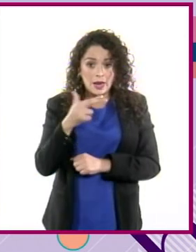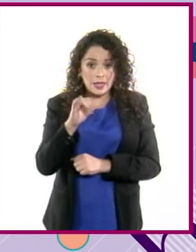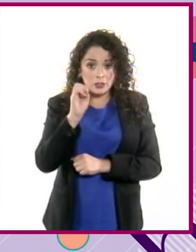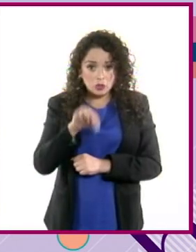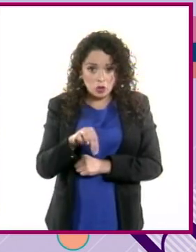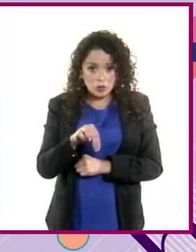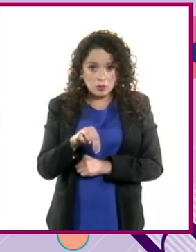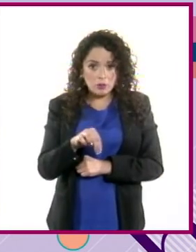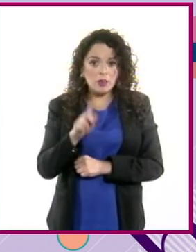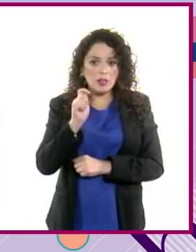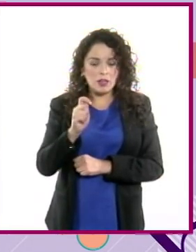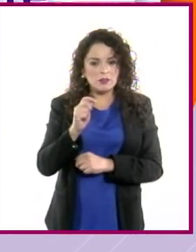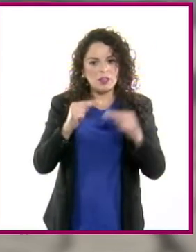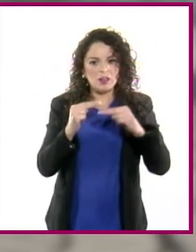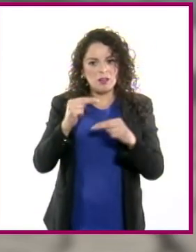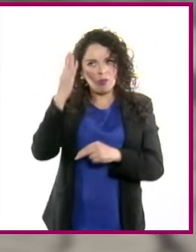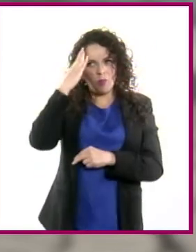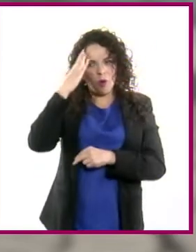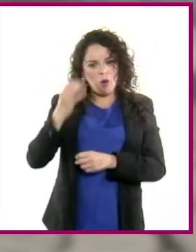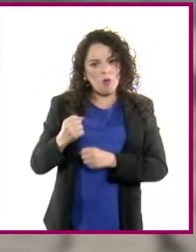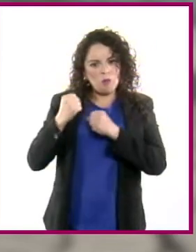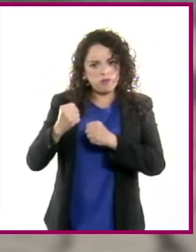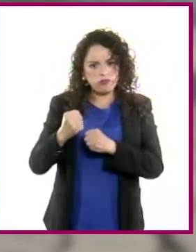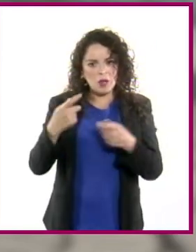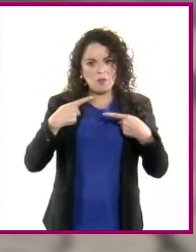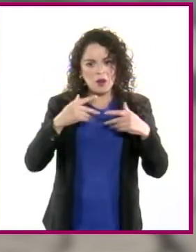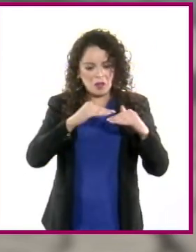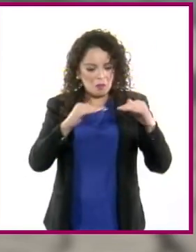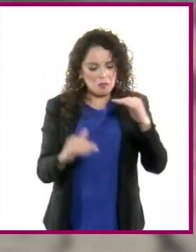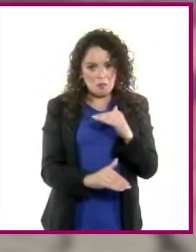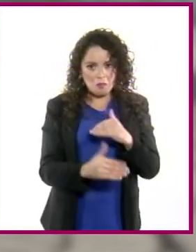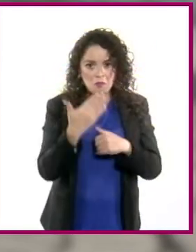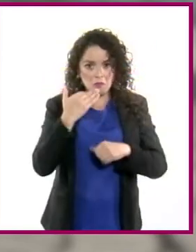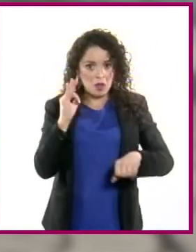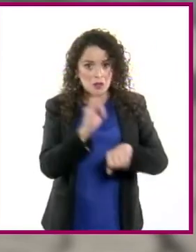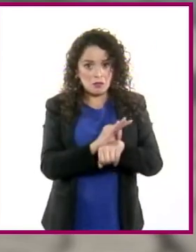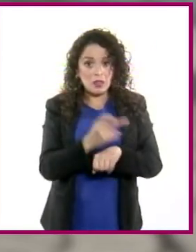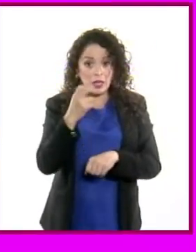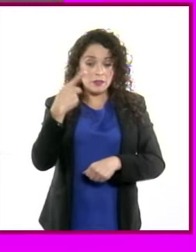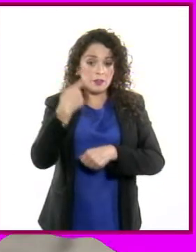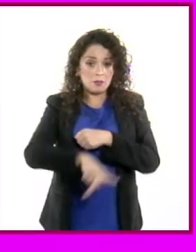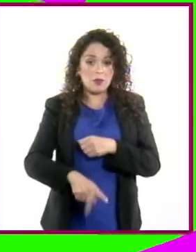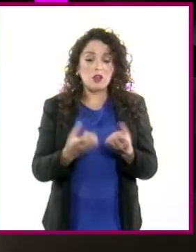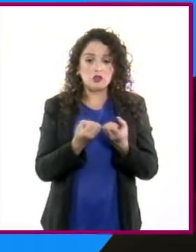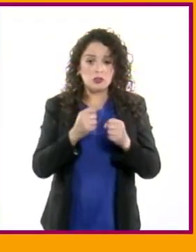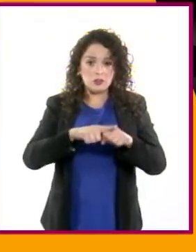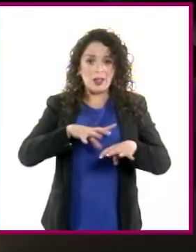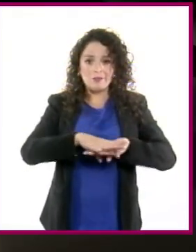una posición de poder sobre los demás pongan en riesgo el tejido social.